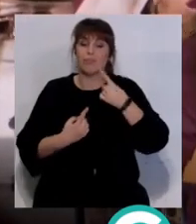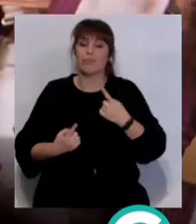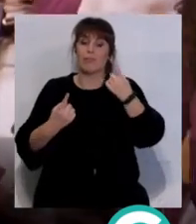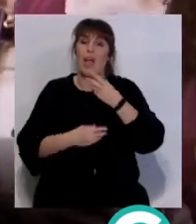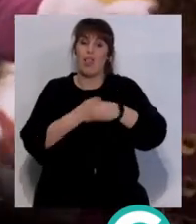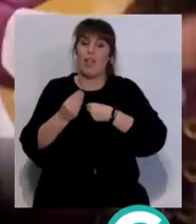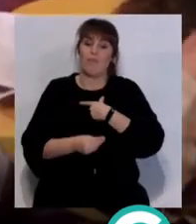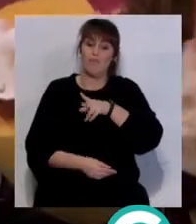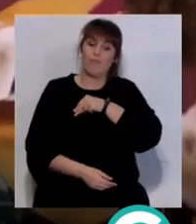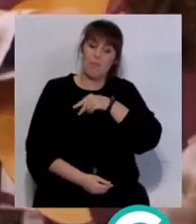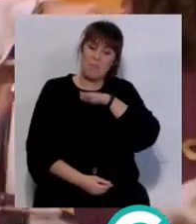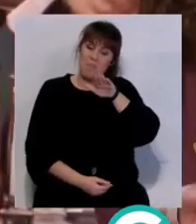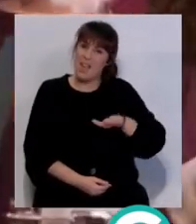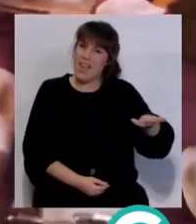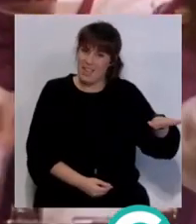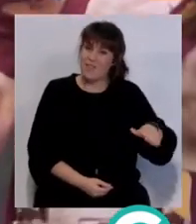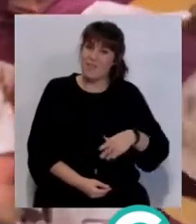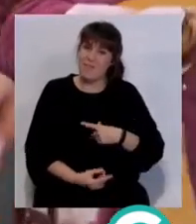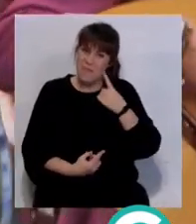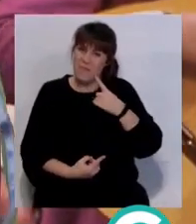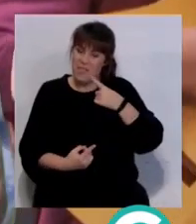a galardonar a los más pequeños del concurso.